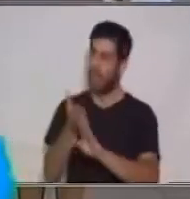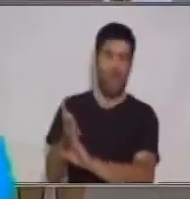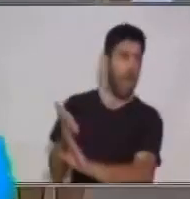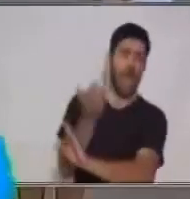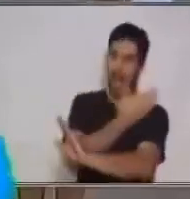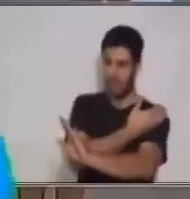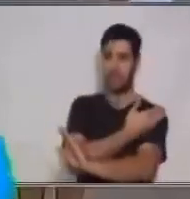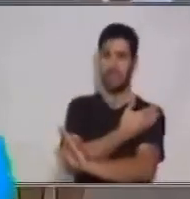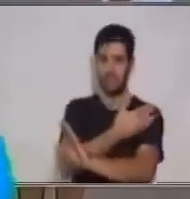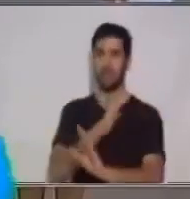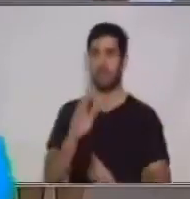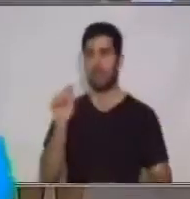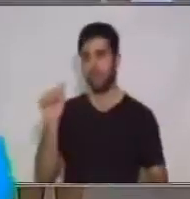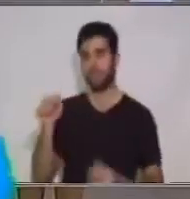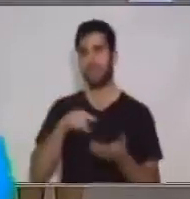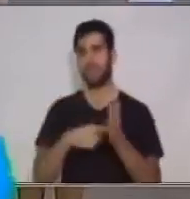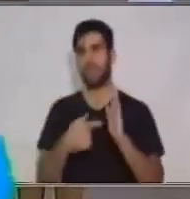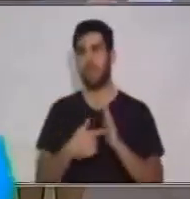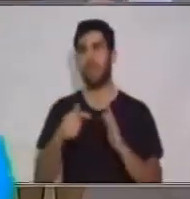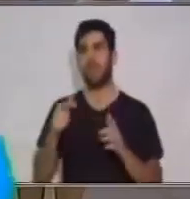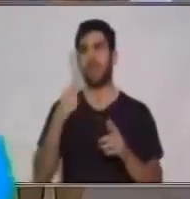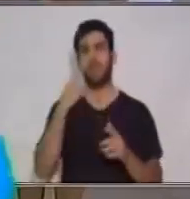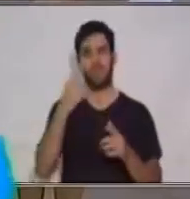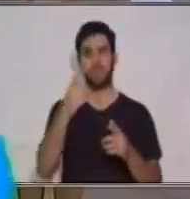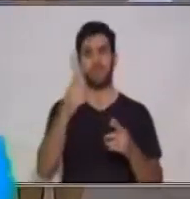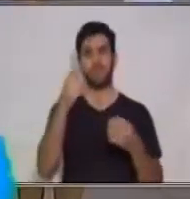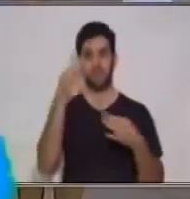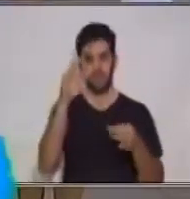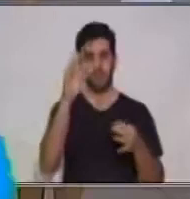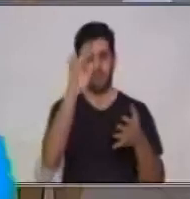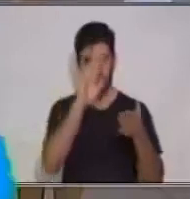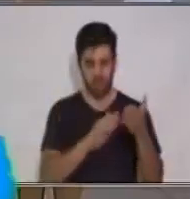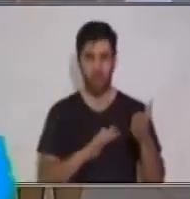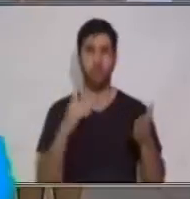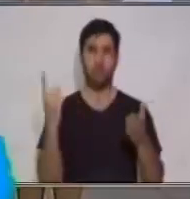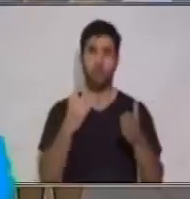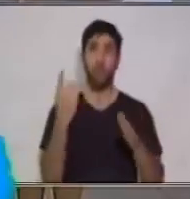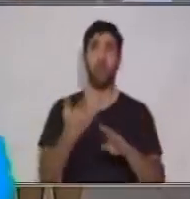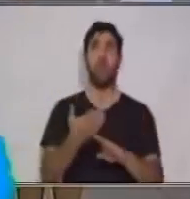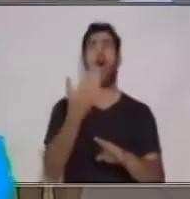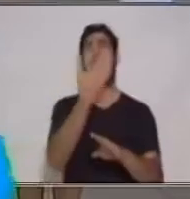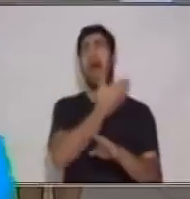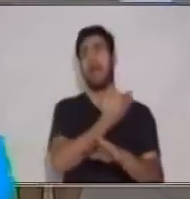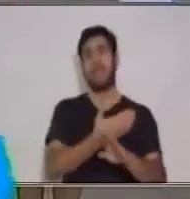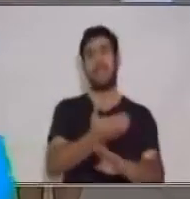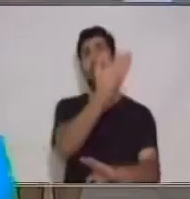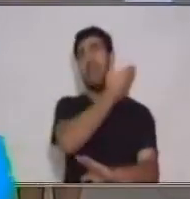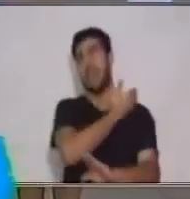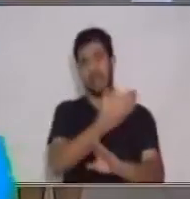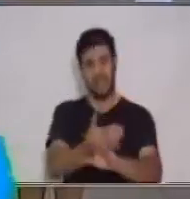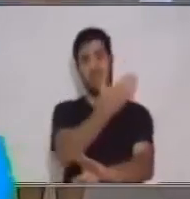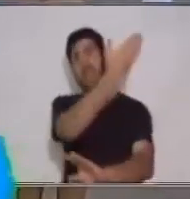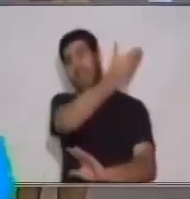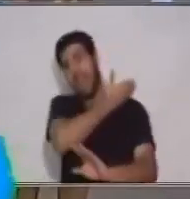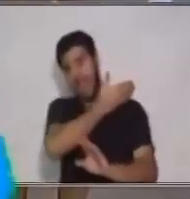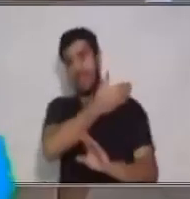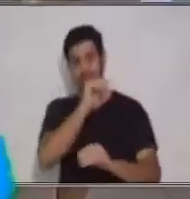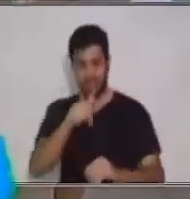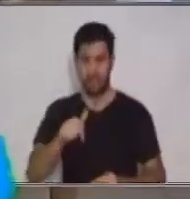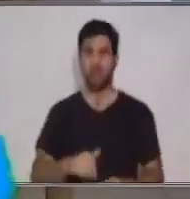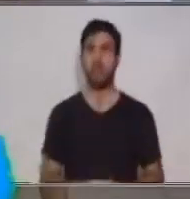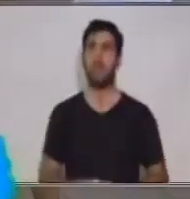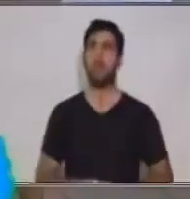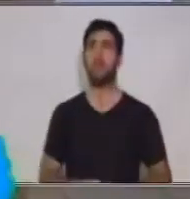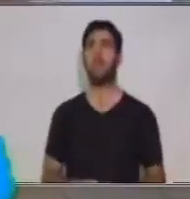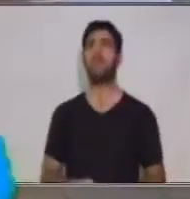toda los textos o todos esos escritos que surgieron antes de la conquista. Y